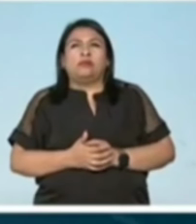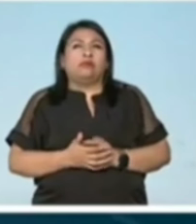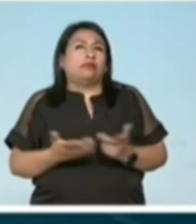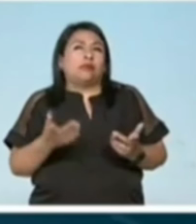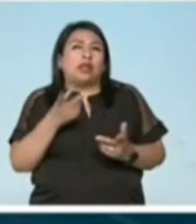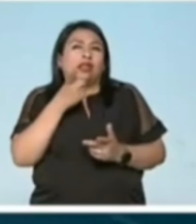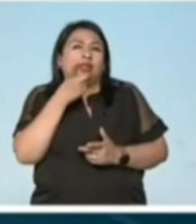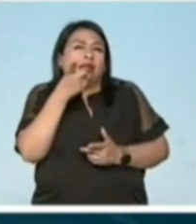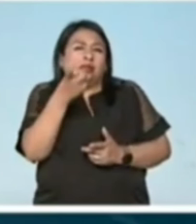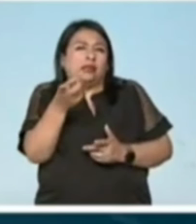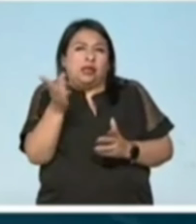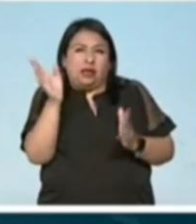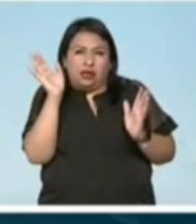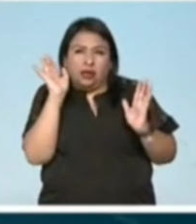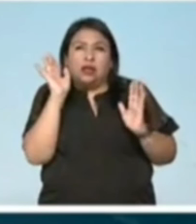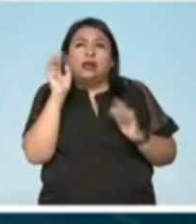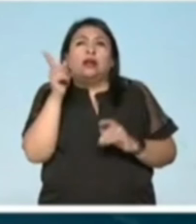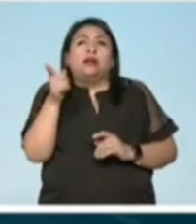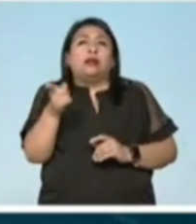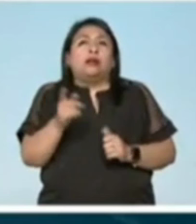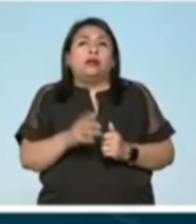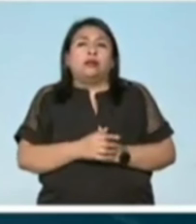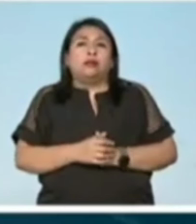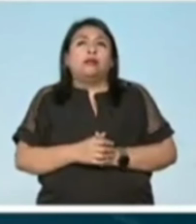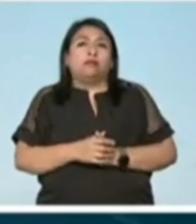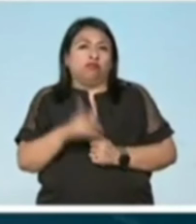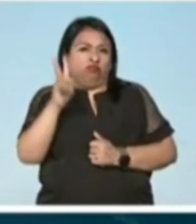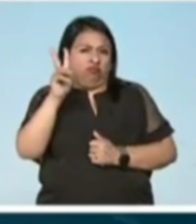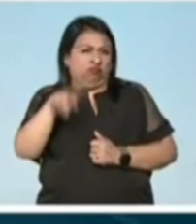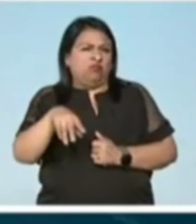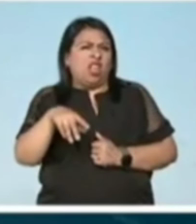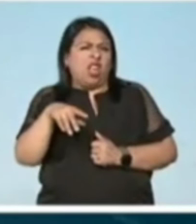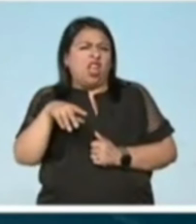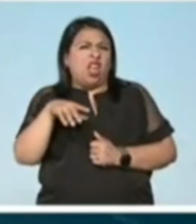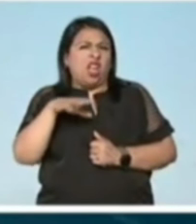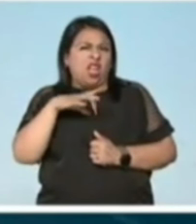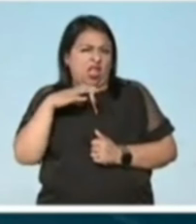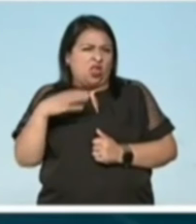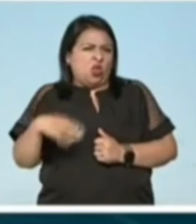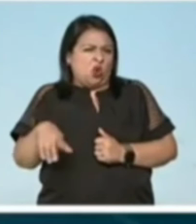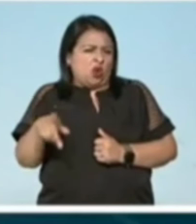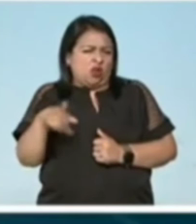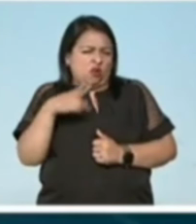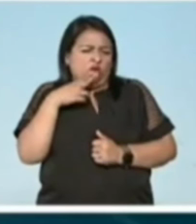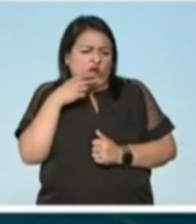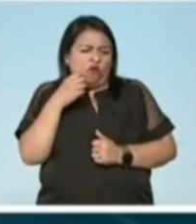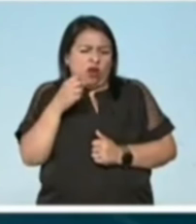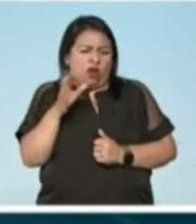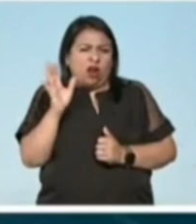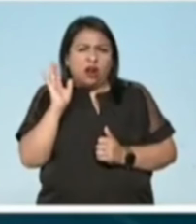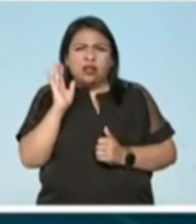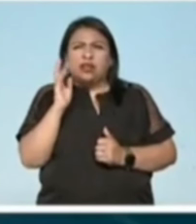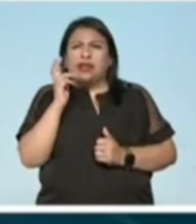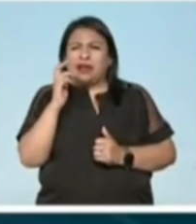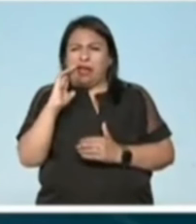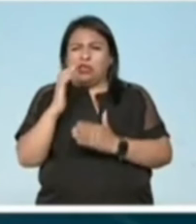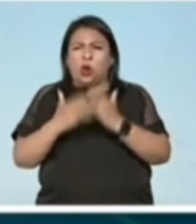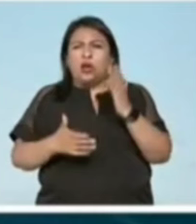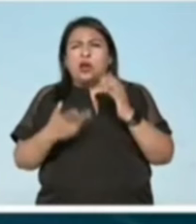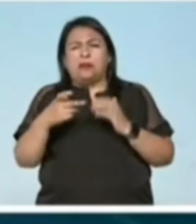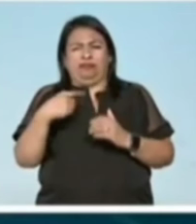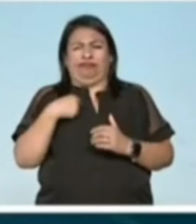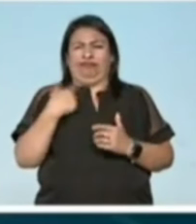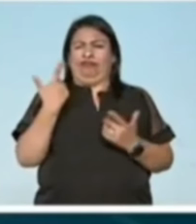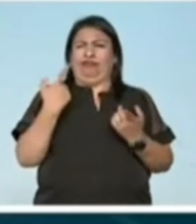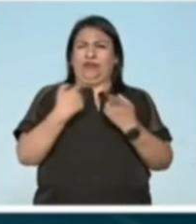de decirlo públicamente, y es que era un católico practicante, ¿no? Esto suena un poco paradójico